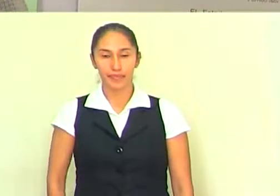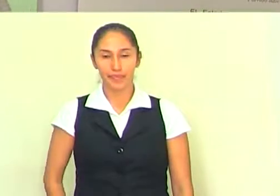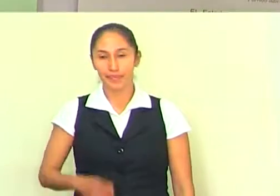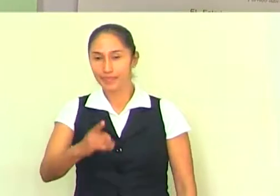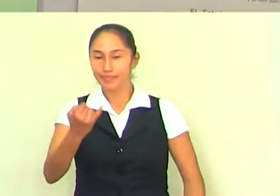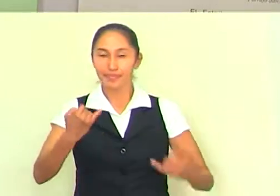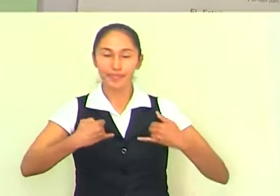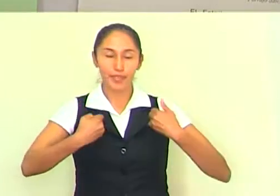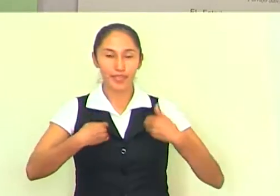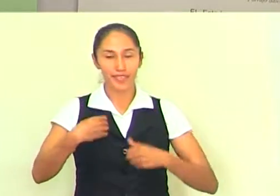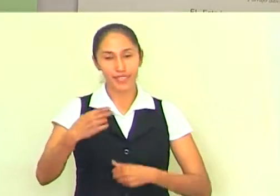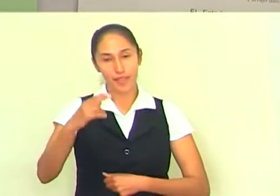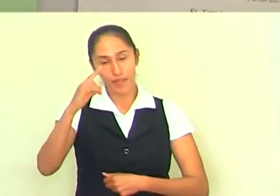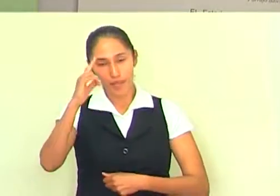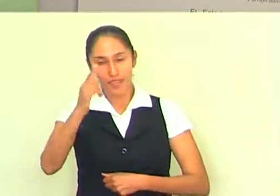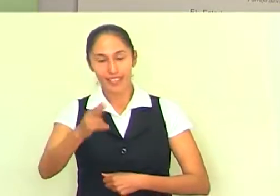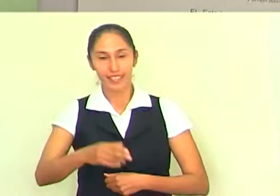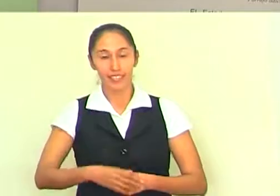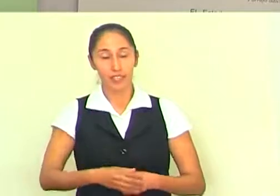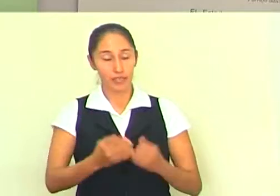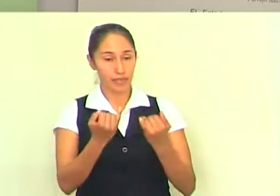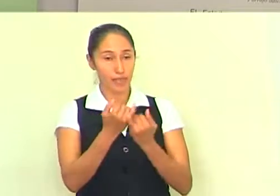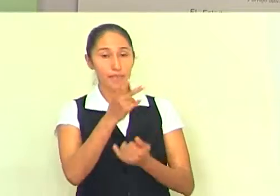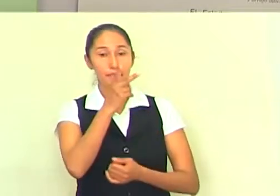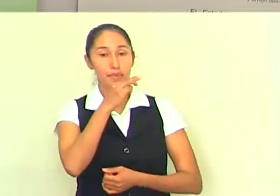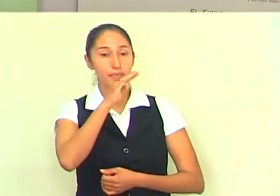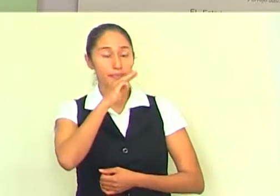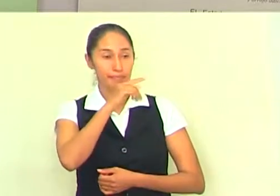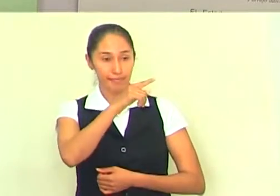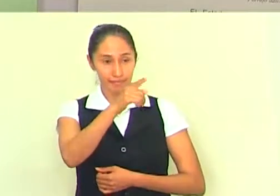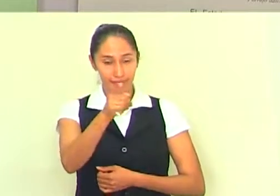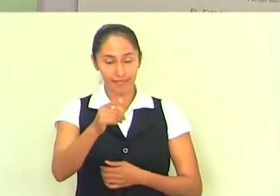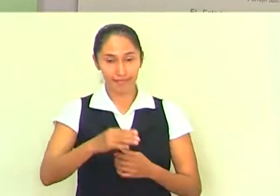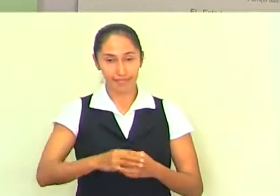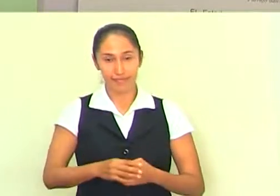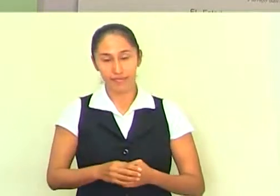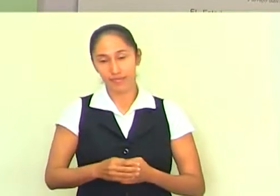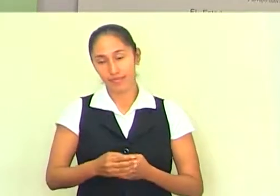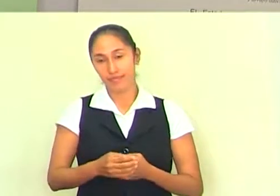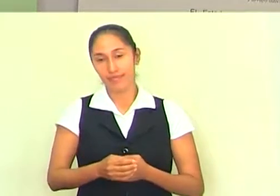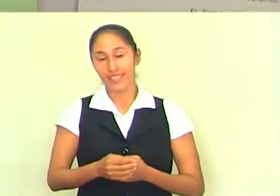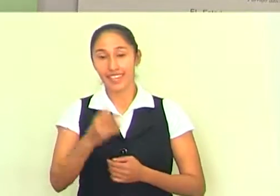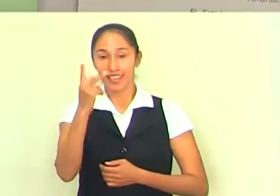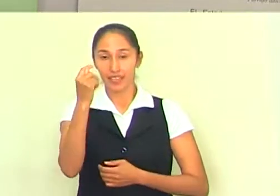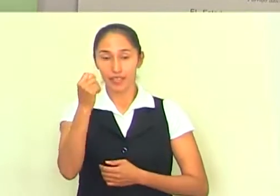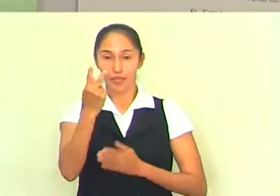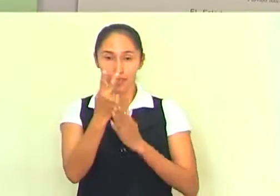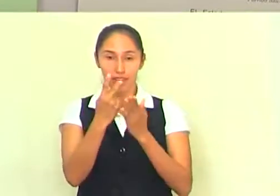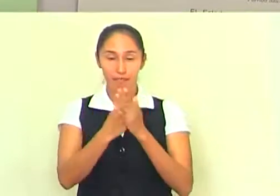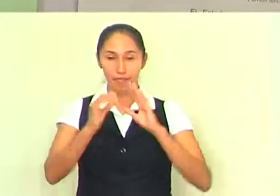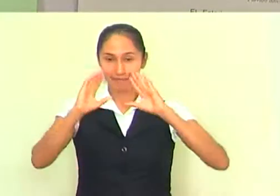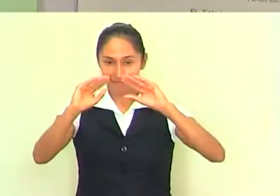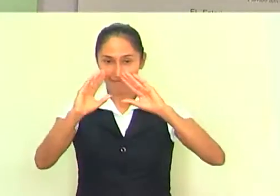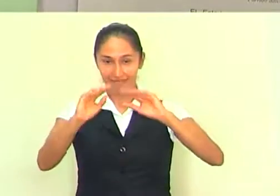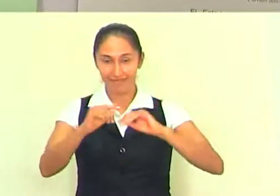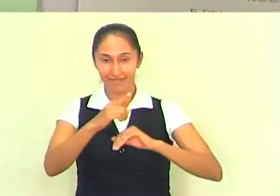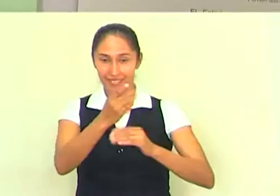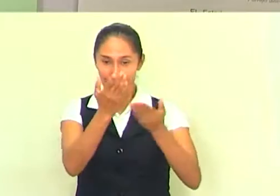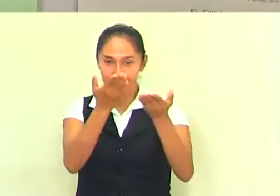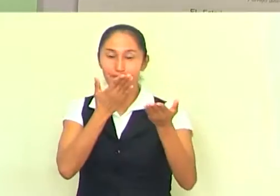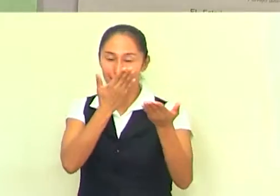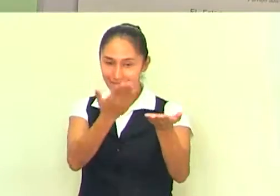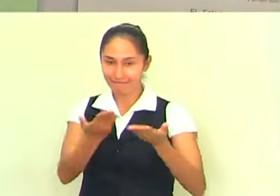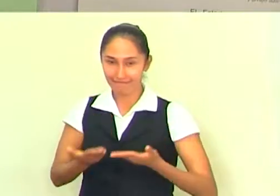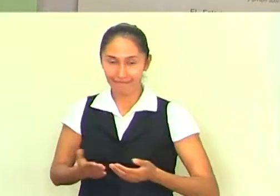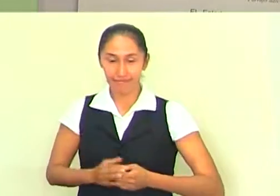jóvenes, padres de familia y público que nos sigue en Educando TV, sean bienvenidos. Mi nombre es